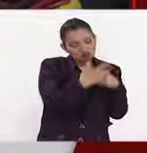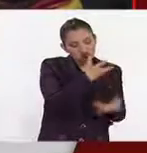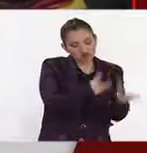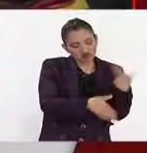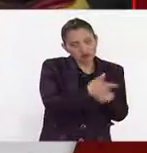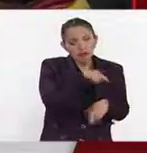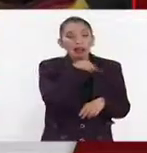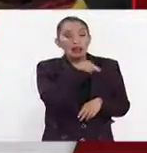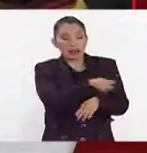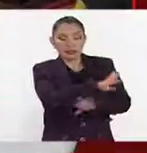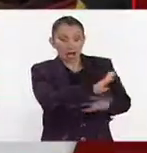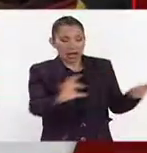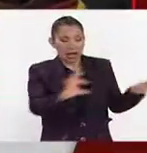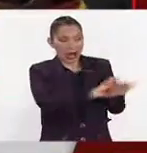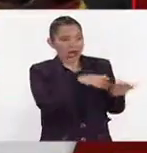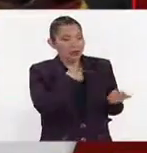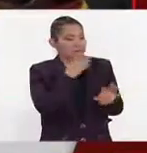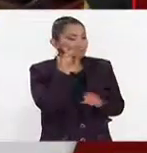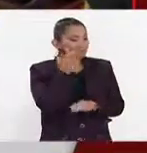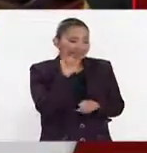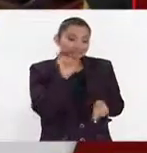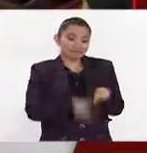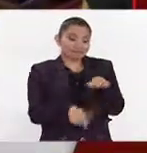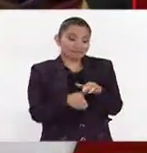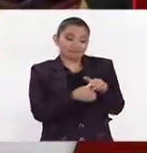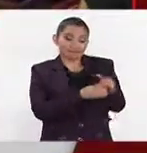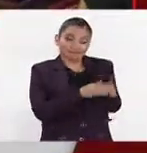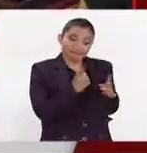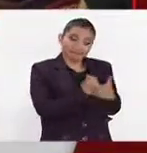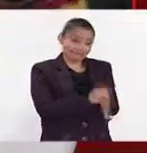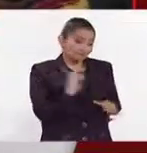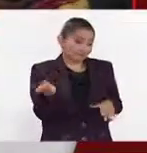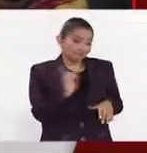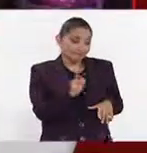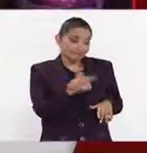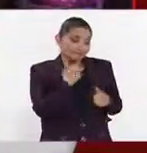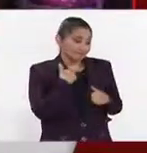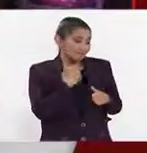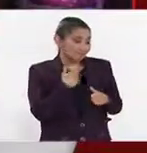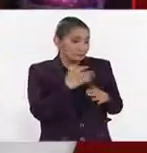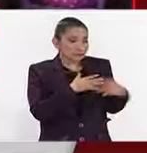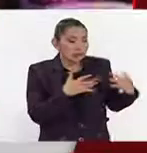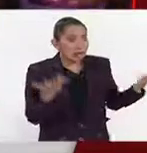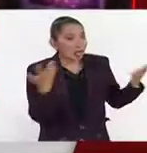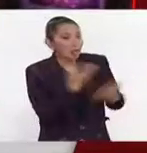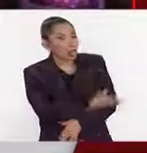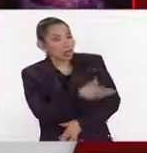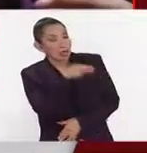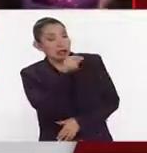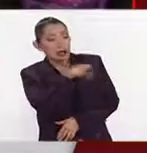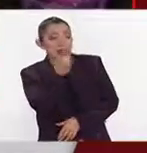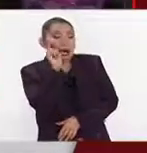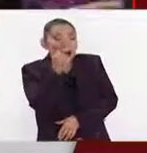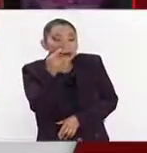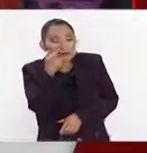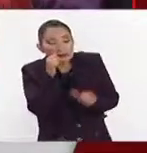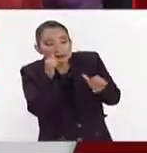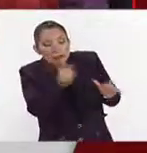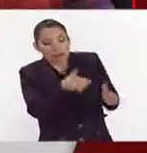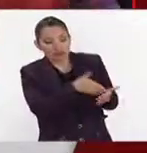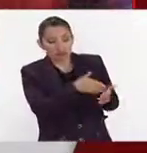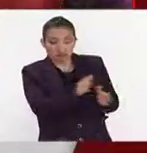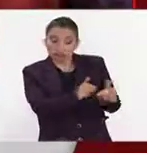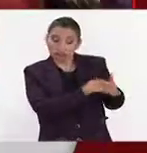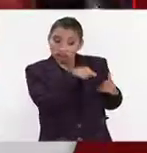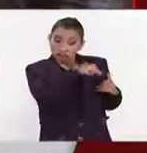democratización. Ellos ya han retirado esta cooperación, esta ayuda militar, lo que significa que será uno de los puntos de presión